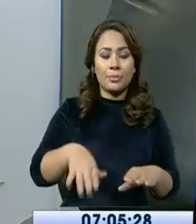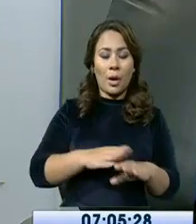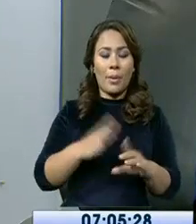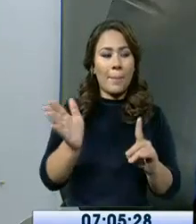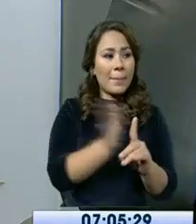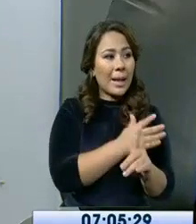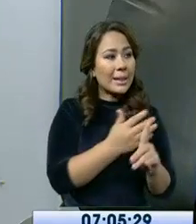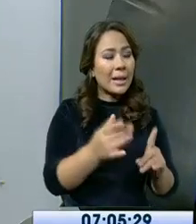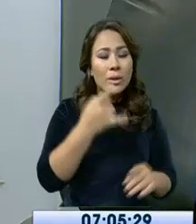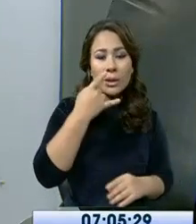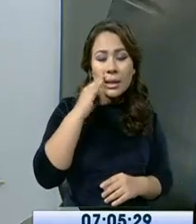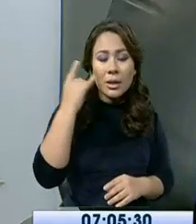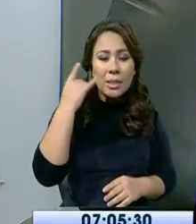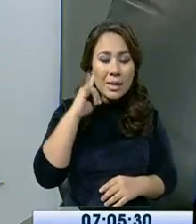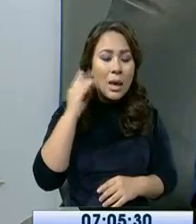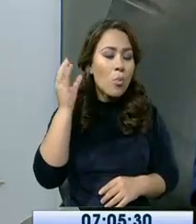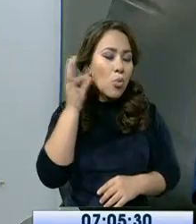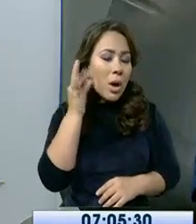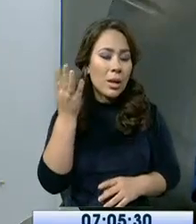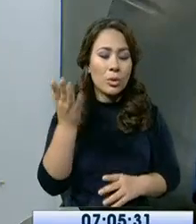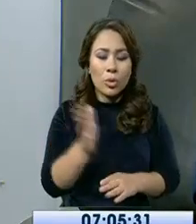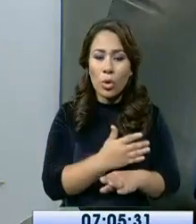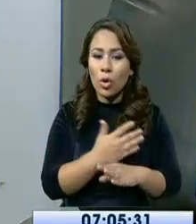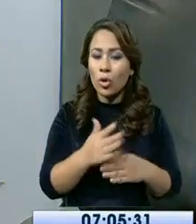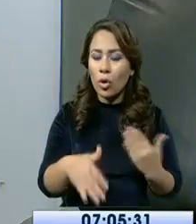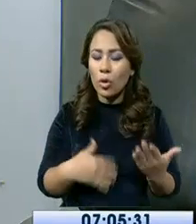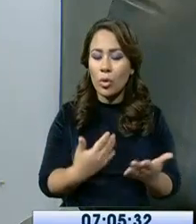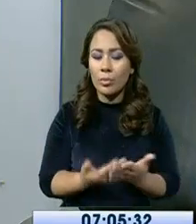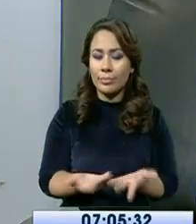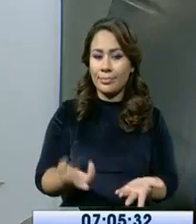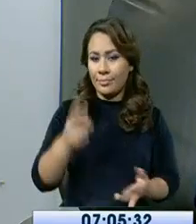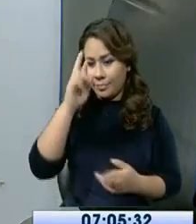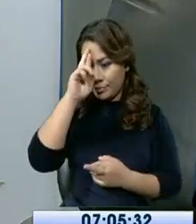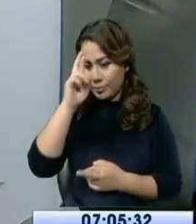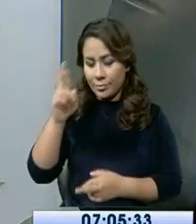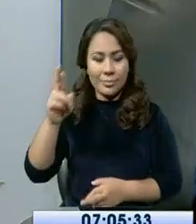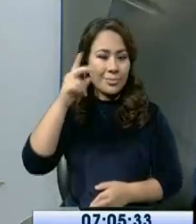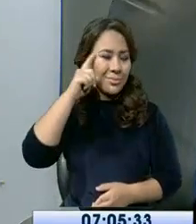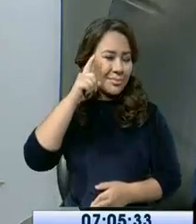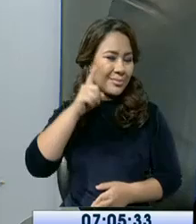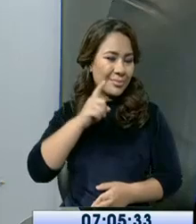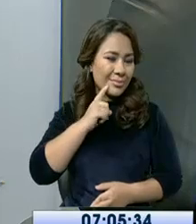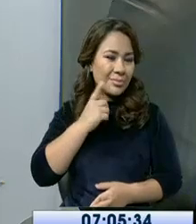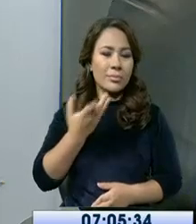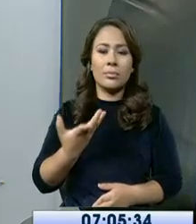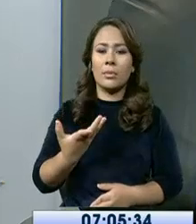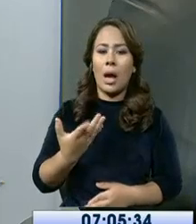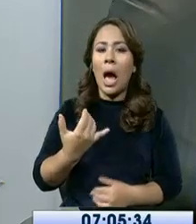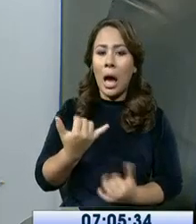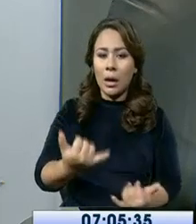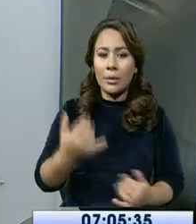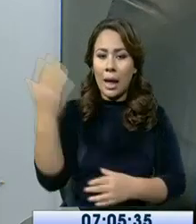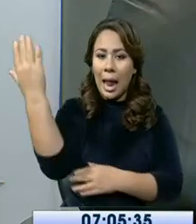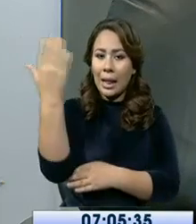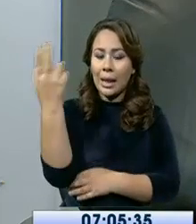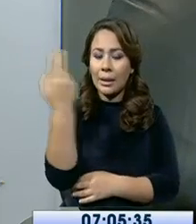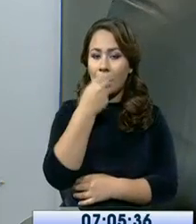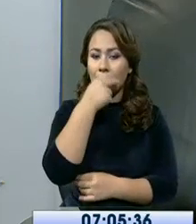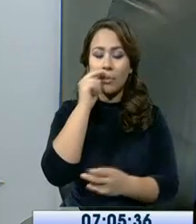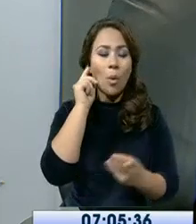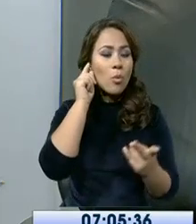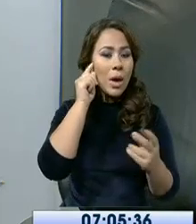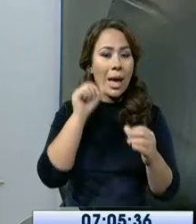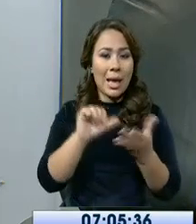violencia de género a través de una coordinación institucional. El alcalde Jaime Nebot y la asambleísta Dayana